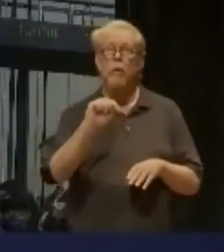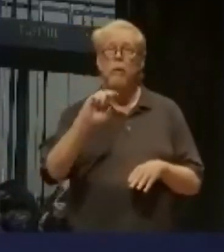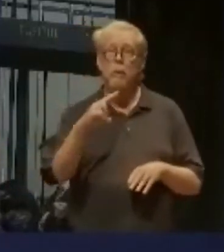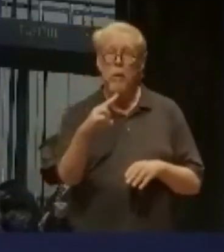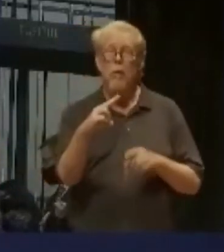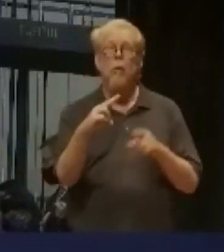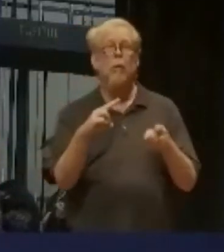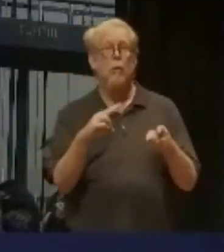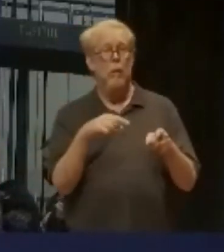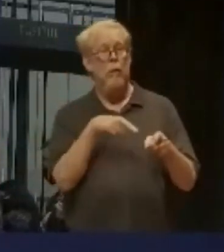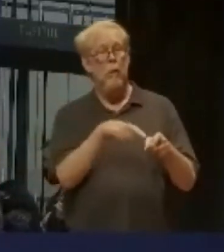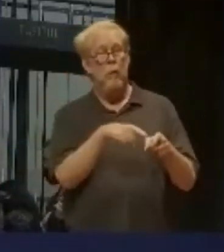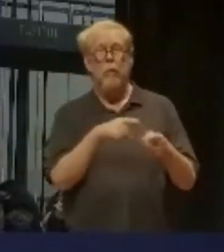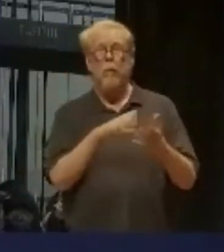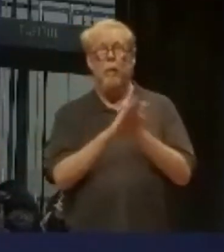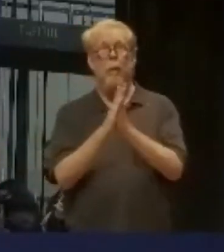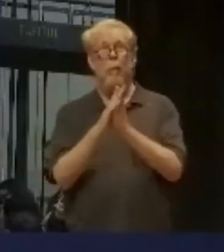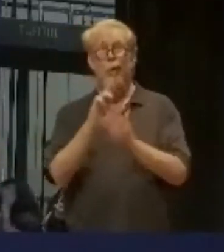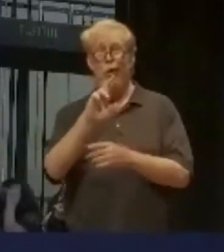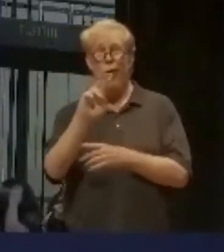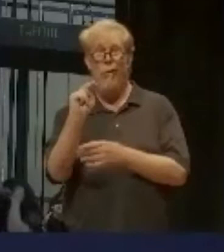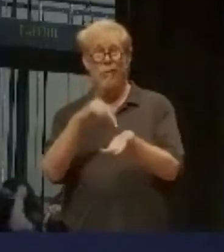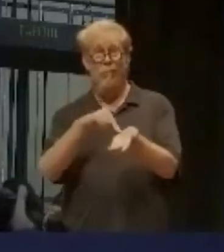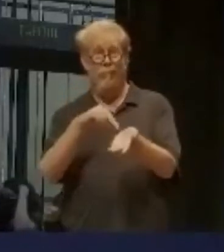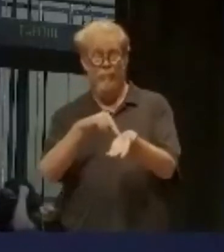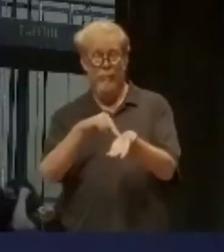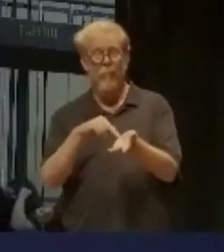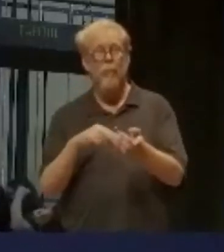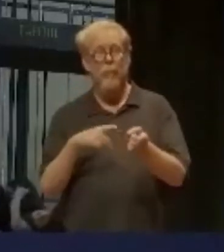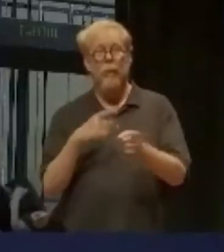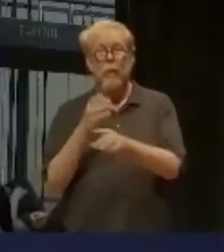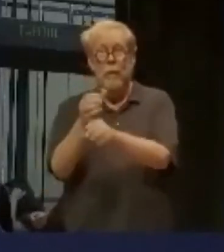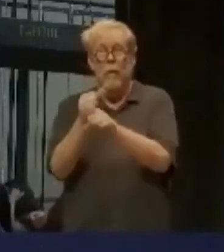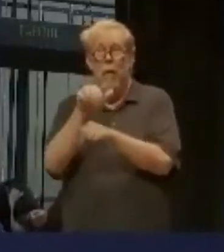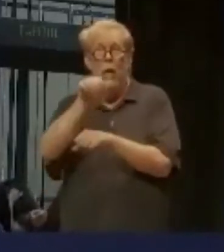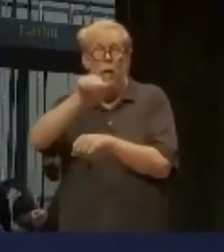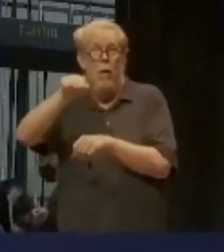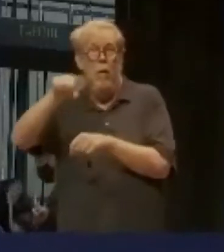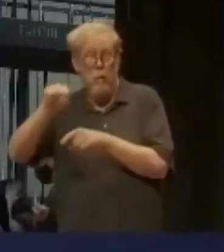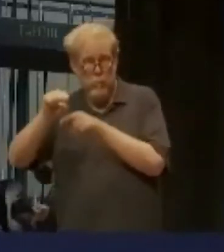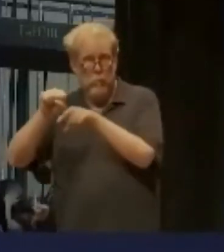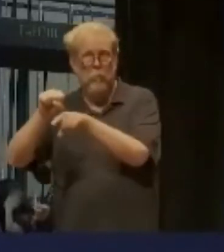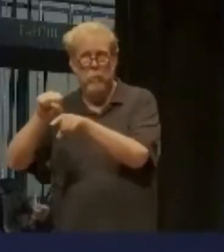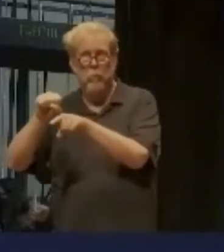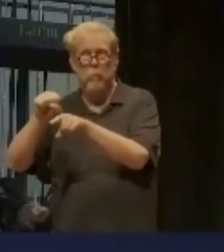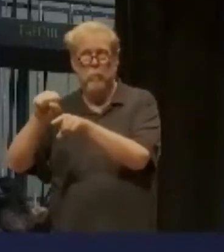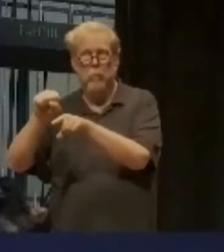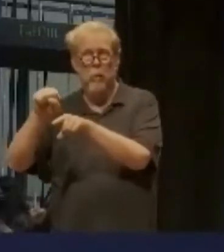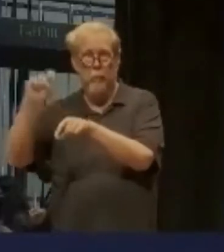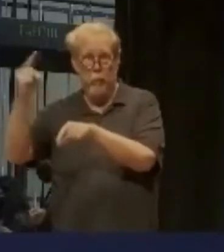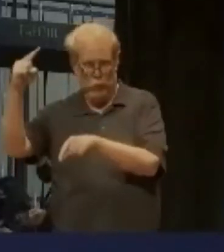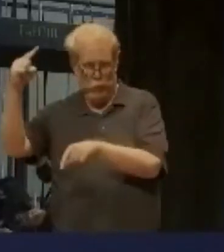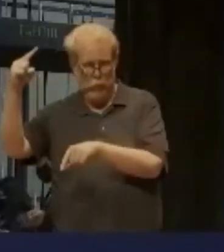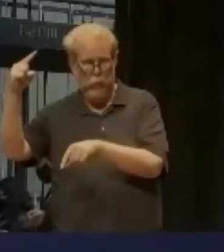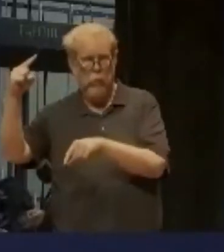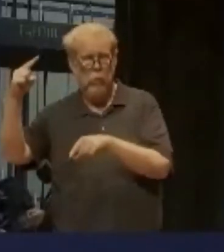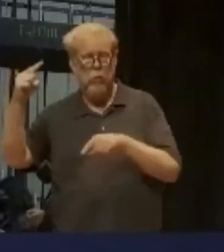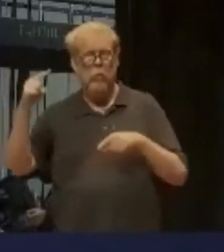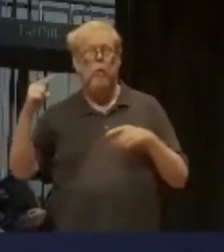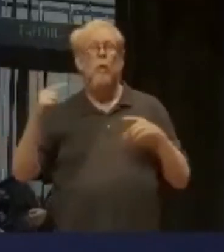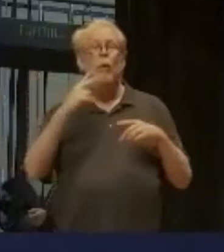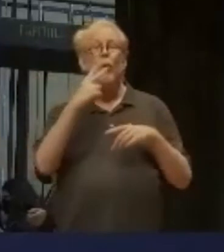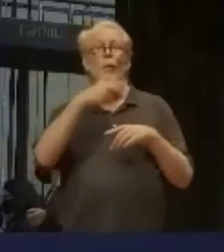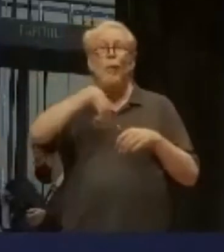Tech pueden estudiar para convertirse en enfermera y van a obtener su diploma